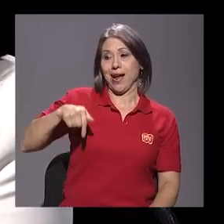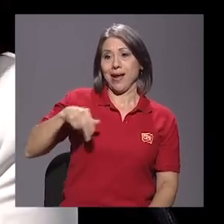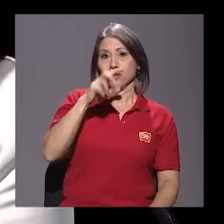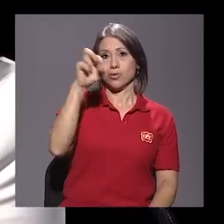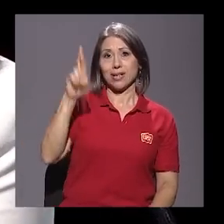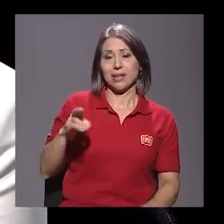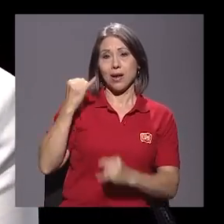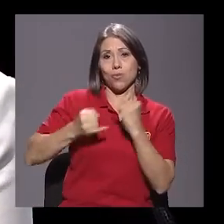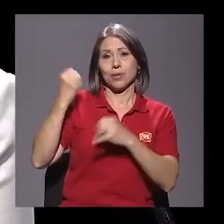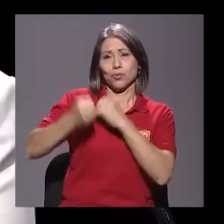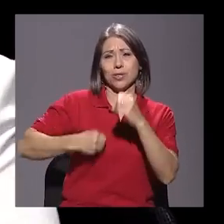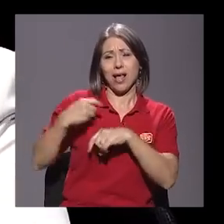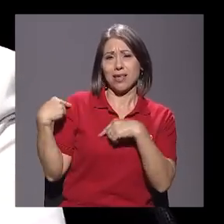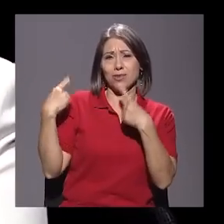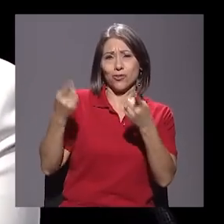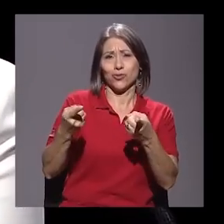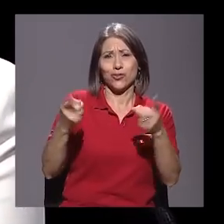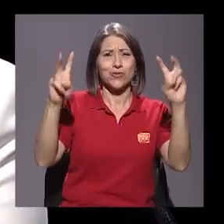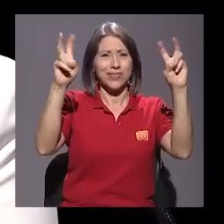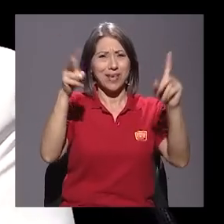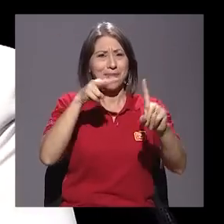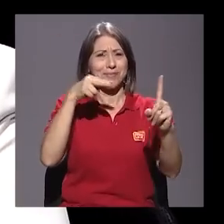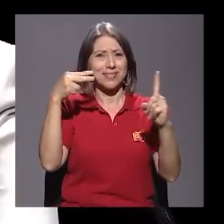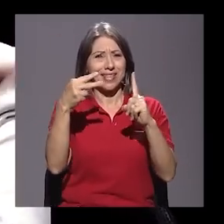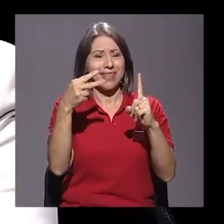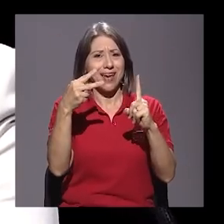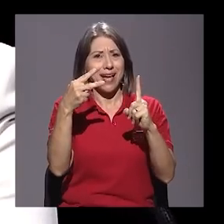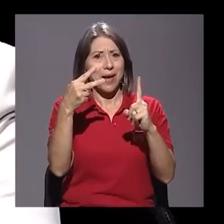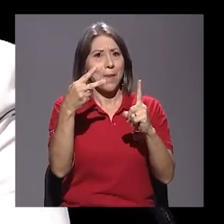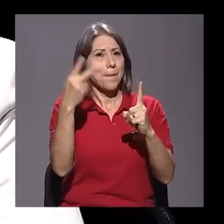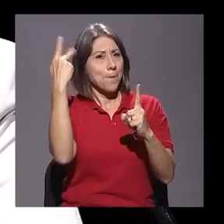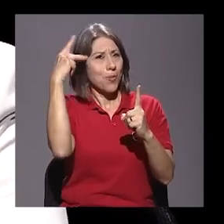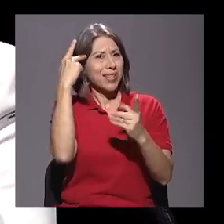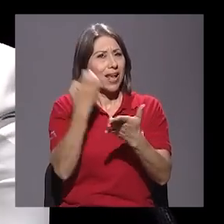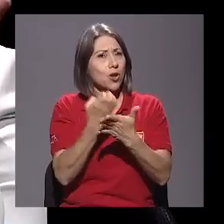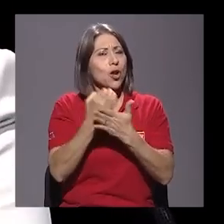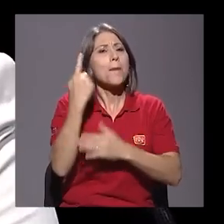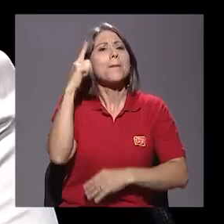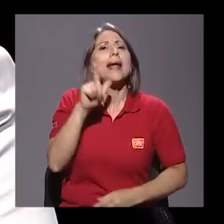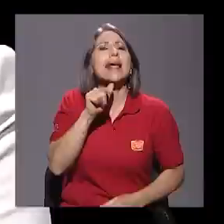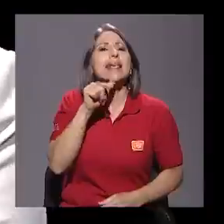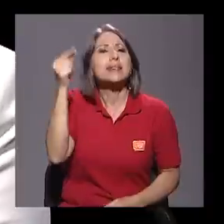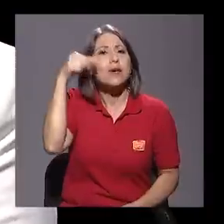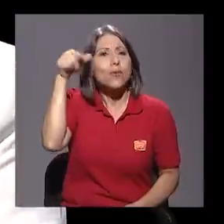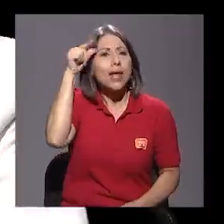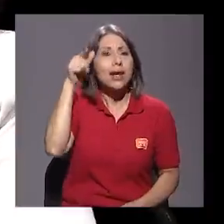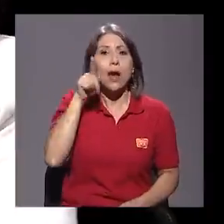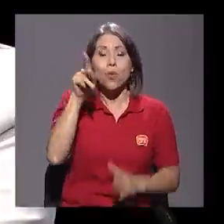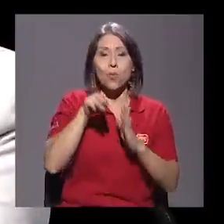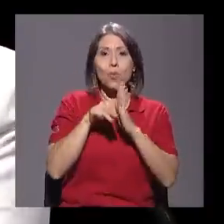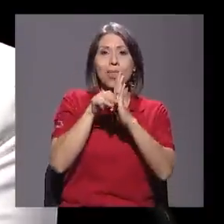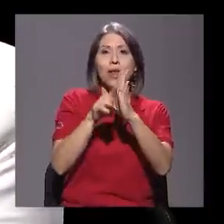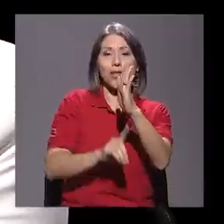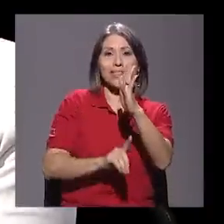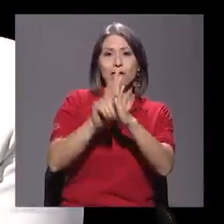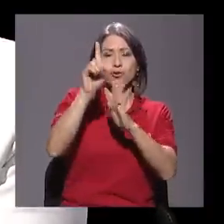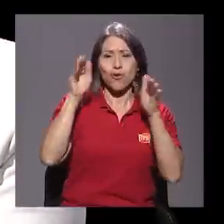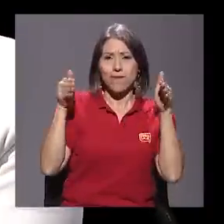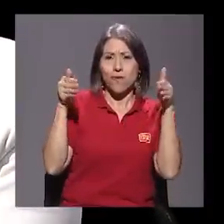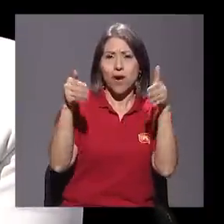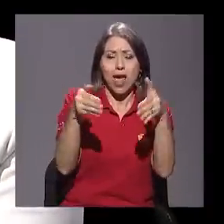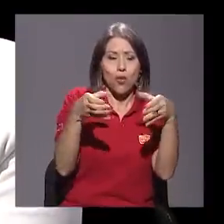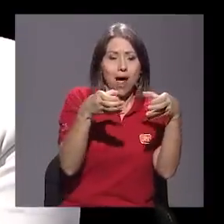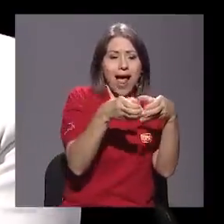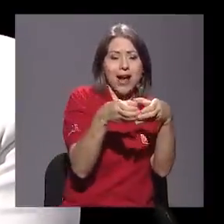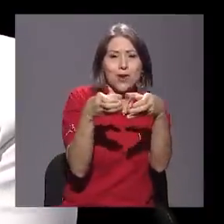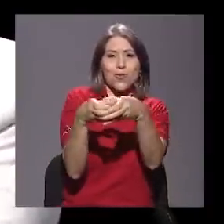los últimos años, le decía yo, hay un tema de perspectiva de política económica. ¿Para quién se gobierna? Hay un modelo de desarrollo que está enfocado sobre todo a sectores